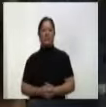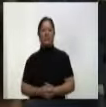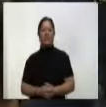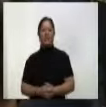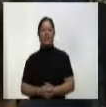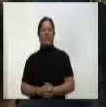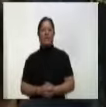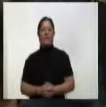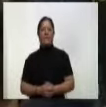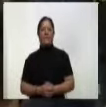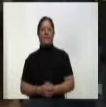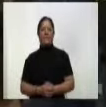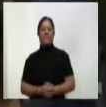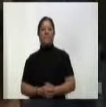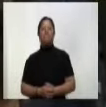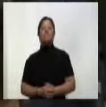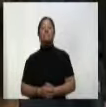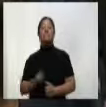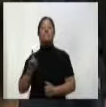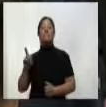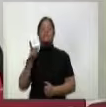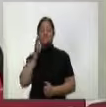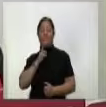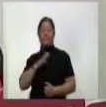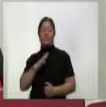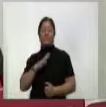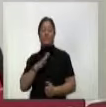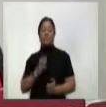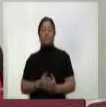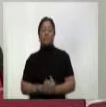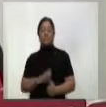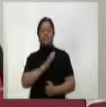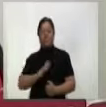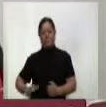La candidata del Partido Revolucionario Institucional a la presidencia municipal